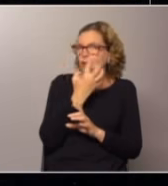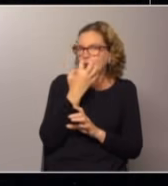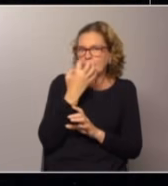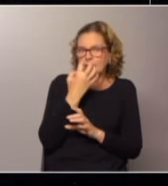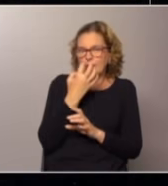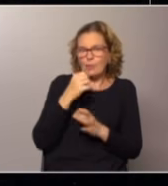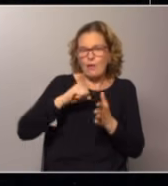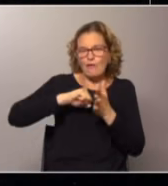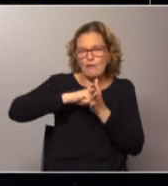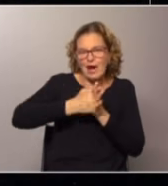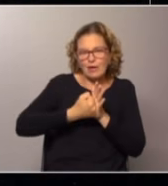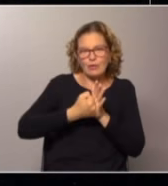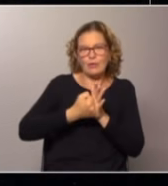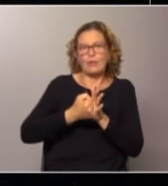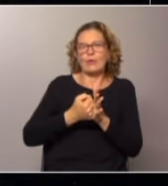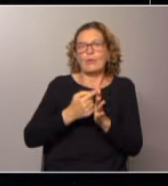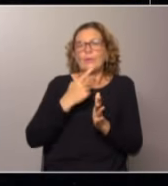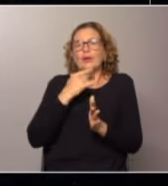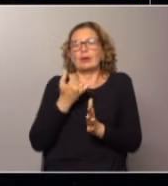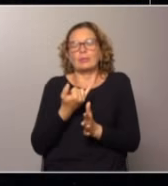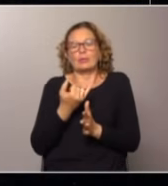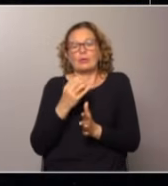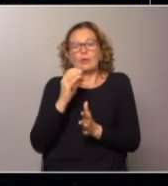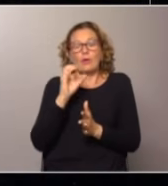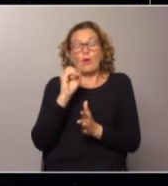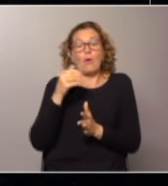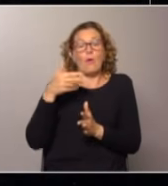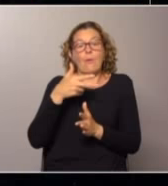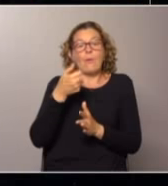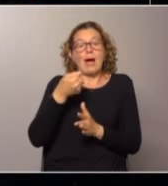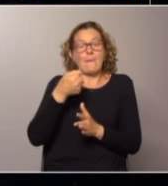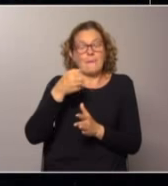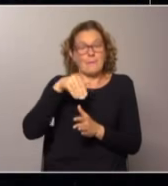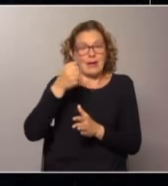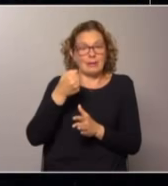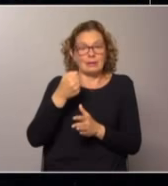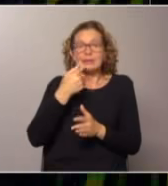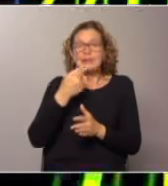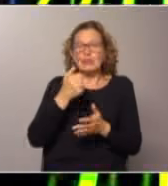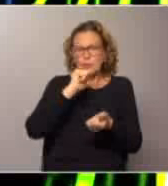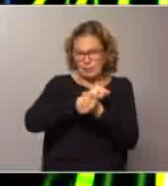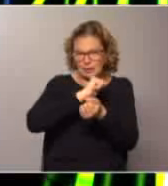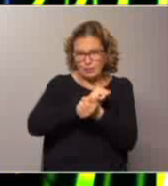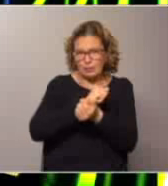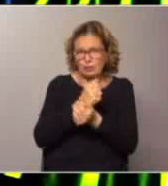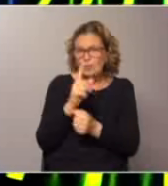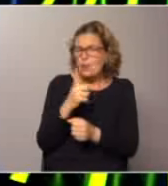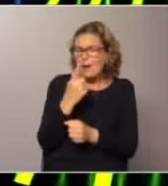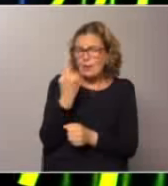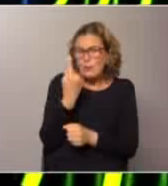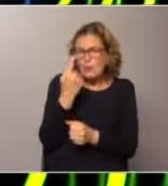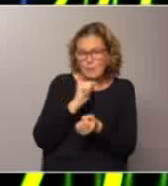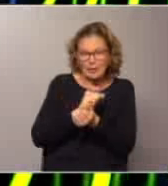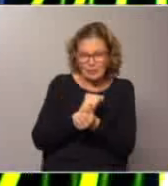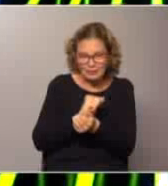salvaban bancos y banqueros cuando obama entre otros había dicho que iba a aumentar los presos ni un opresor y en la